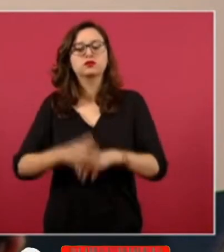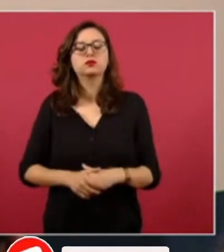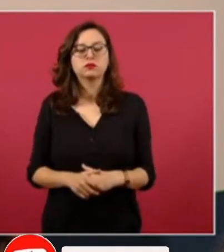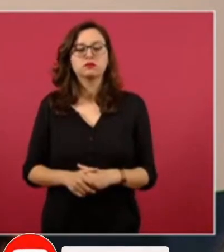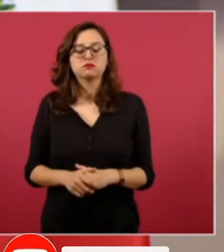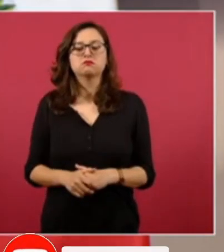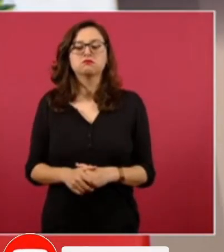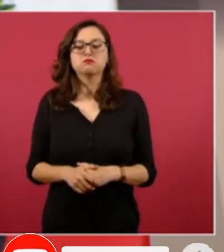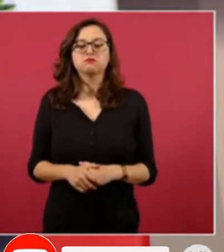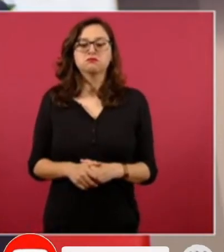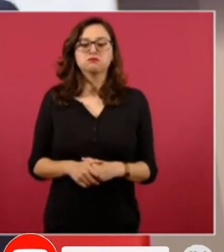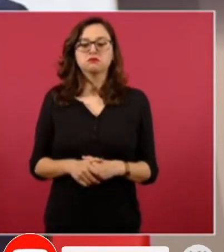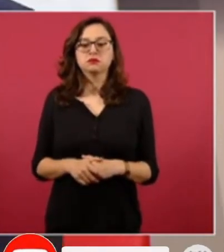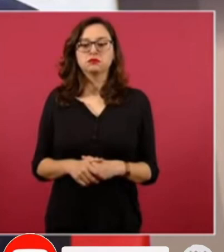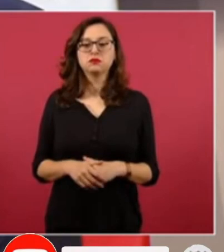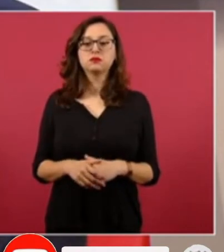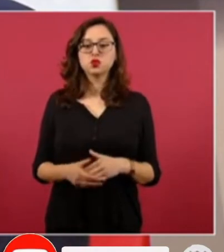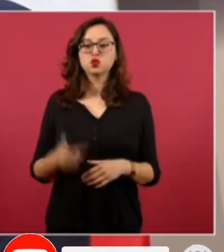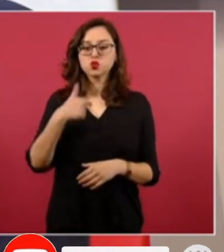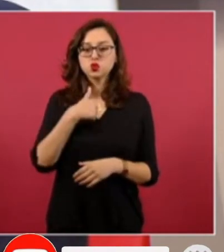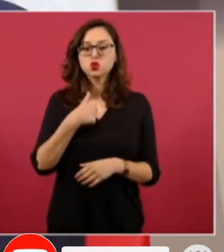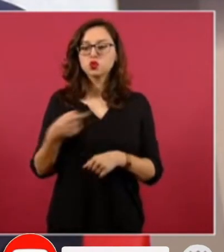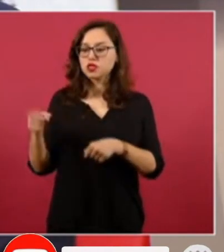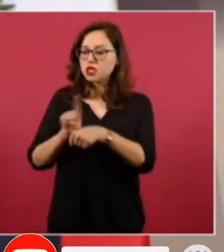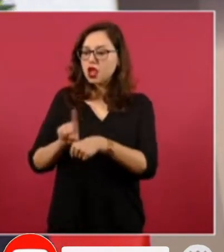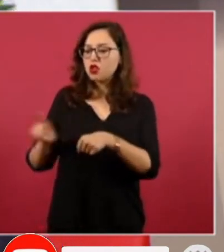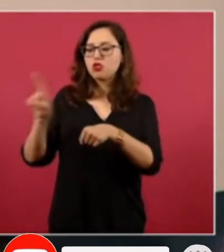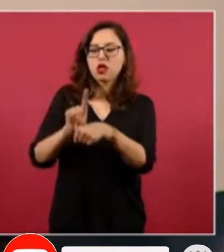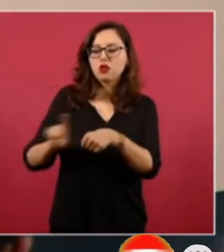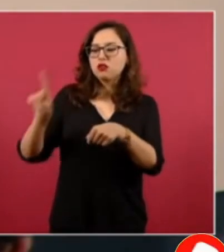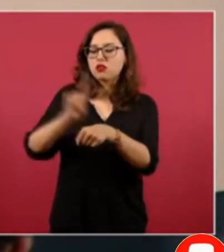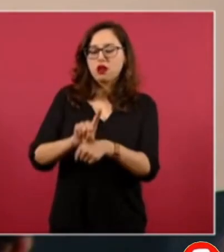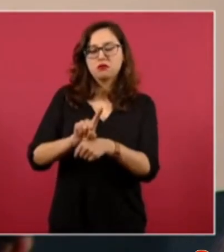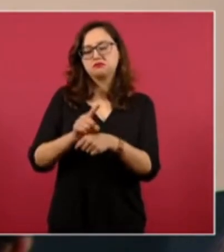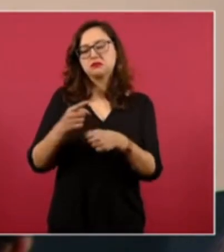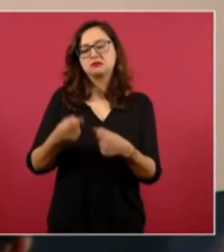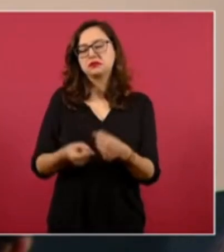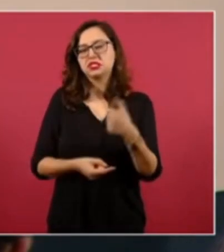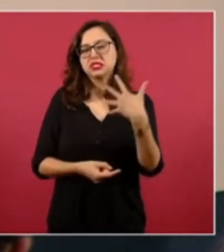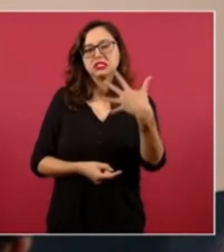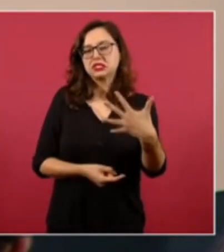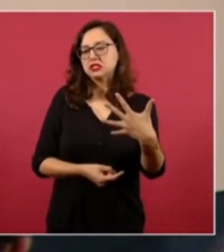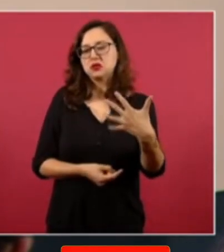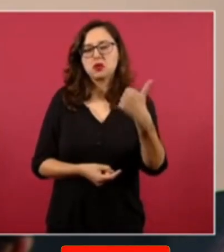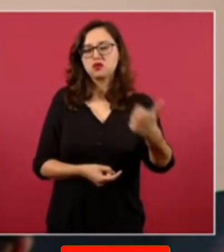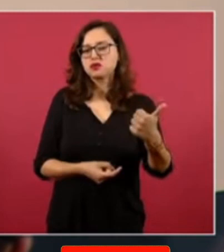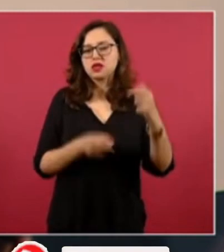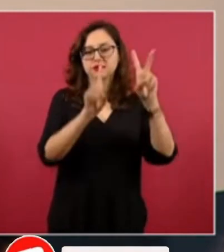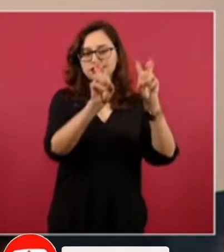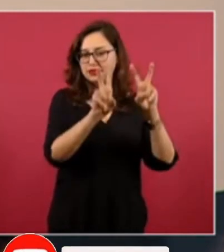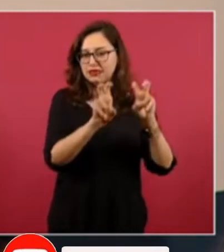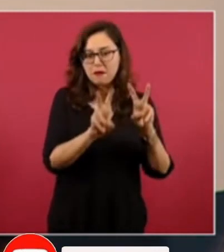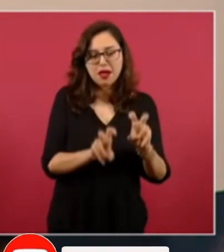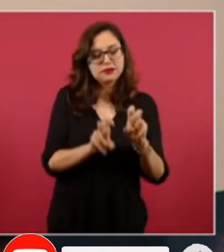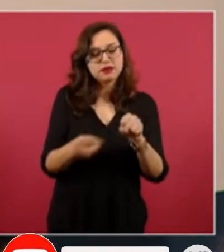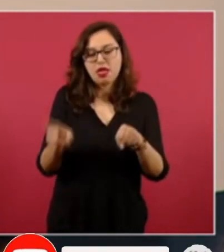como 5 o 6 datos que reviso diariamente para saber